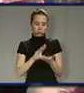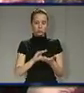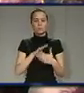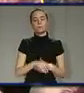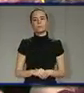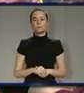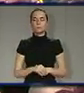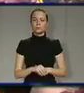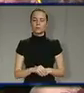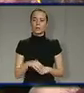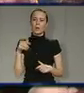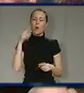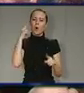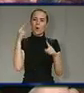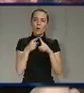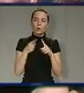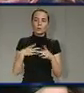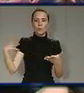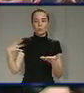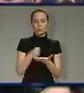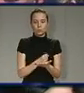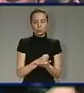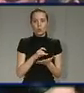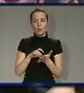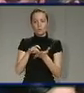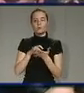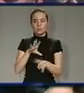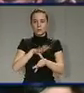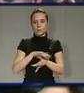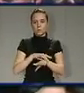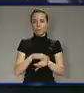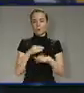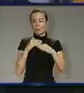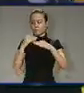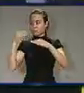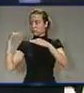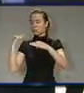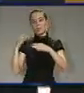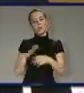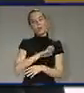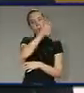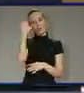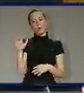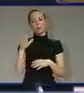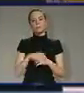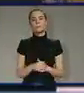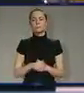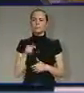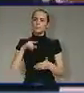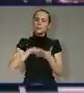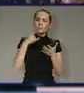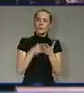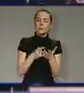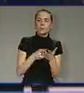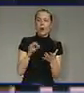la legislación... ...para conseguir que todos tengamos la misma asistencia... ...en cualquier punto de la Unión Europea. Para Rosado esta medida y otras como el